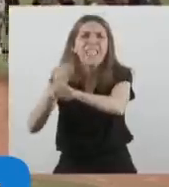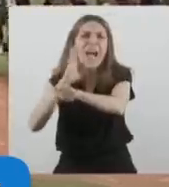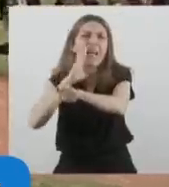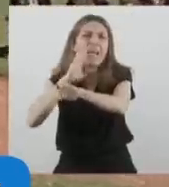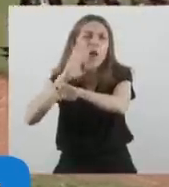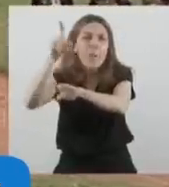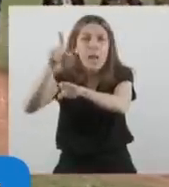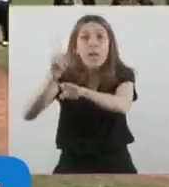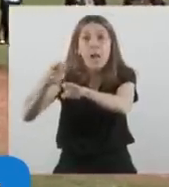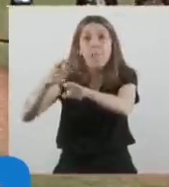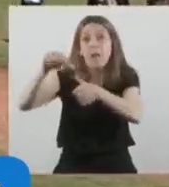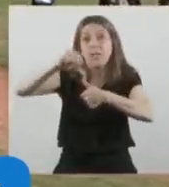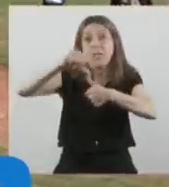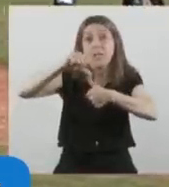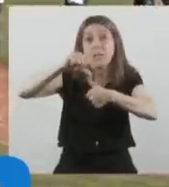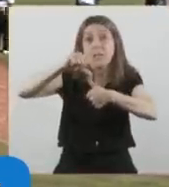países de centroamérica